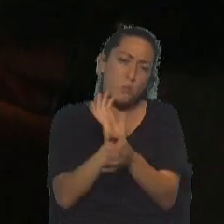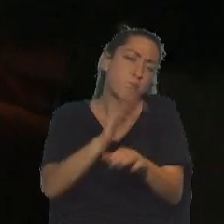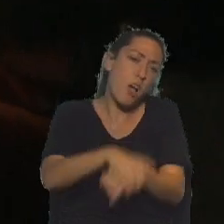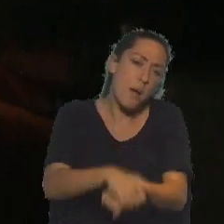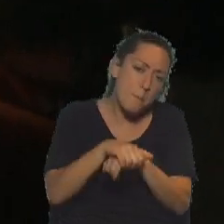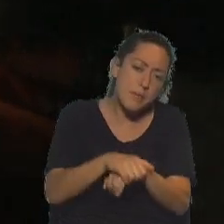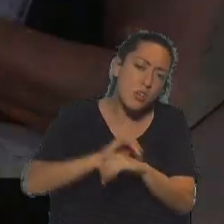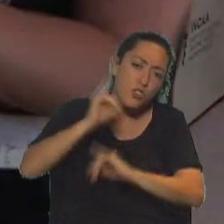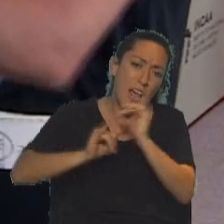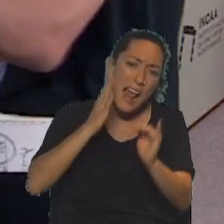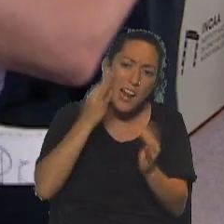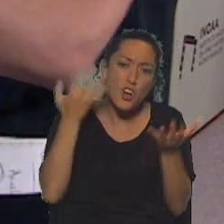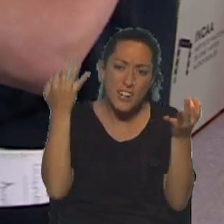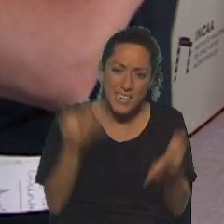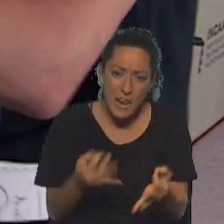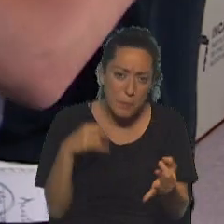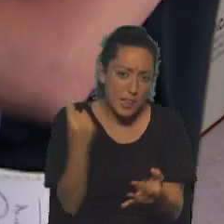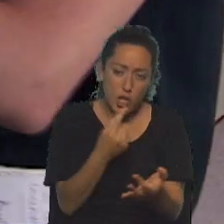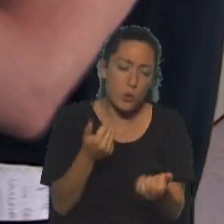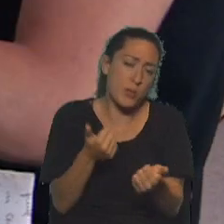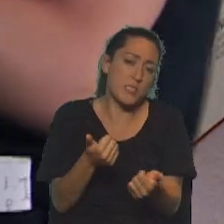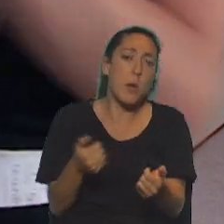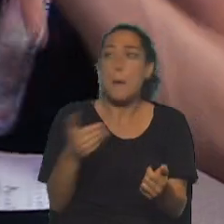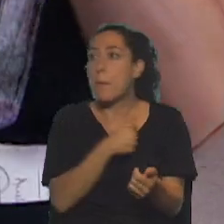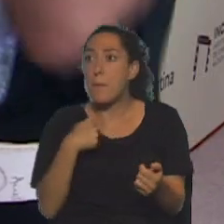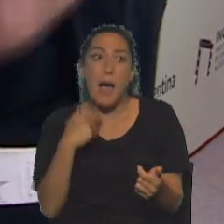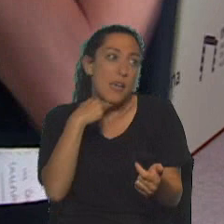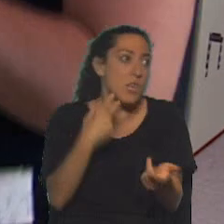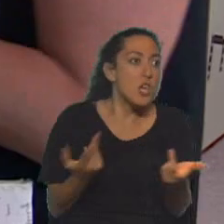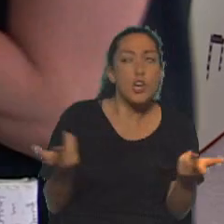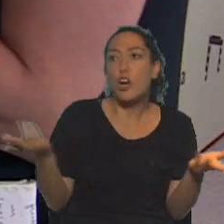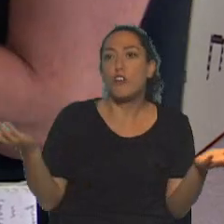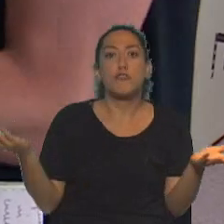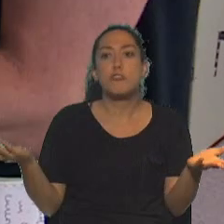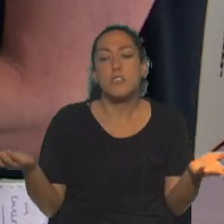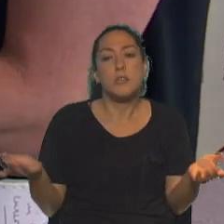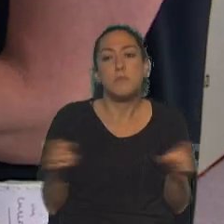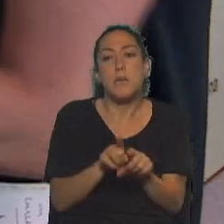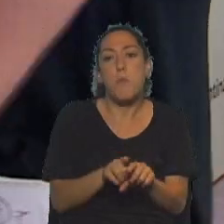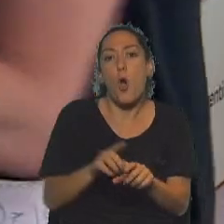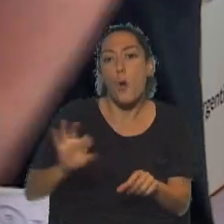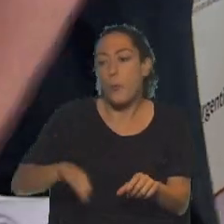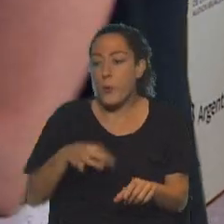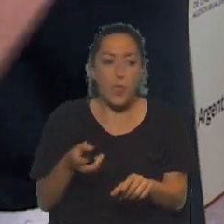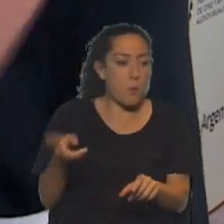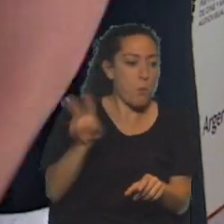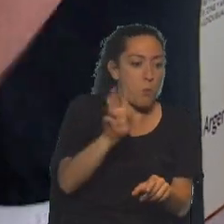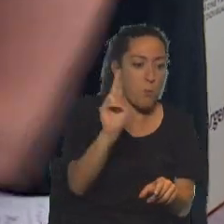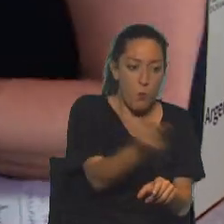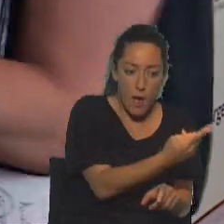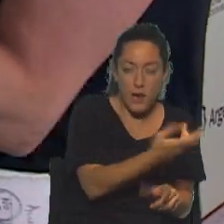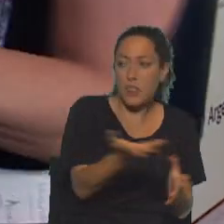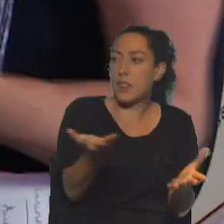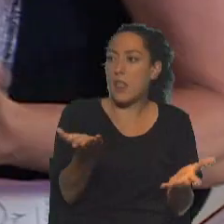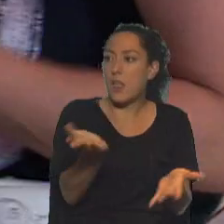contando algo que es real para todos, porque uno es cierto, ahí está la madre, la hija, los hijos, digo, y esta cosa de la vida y la muerte, ¿no? Porque es el cómo te enfrentás al